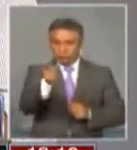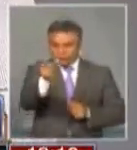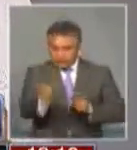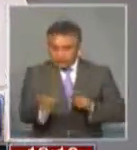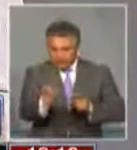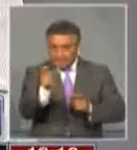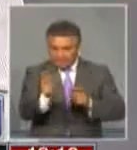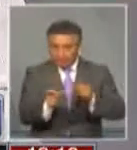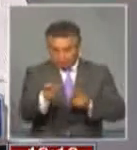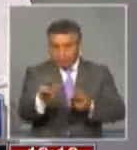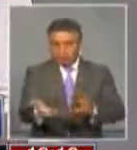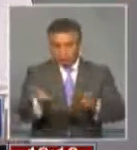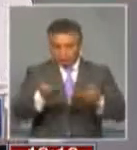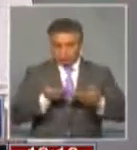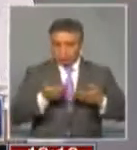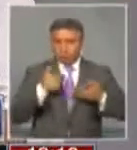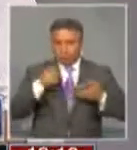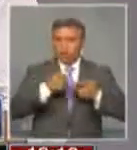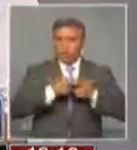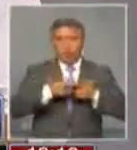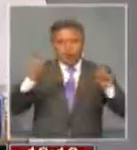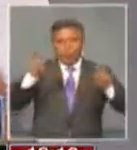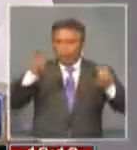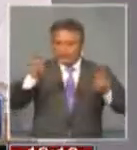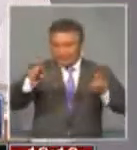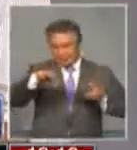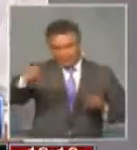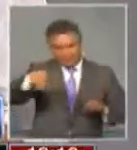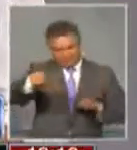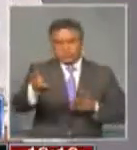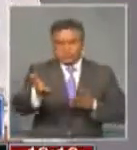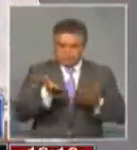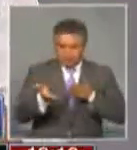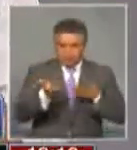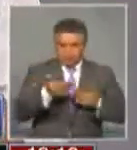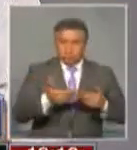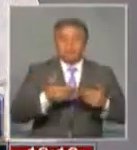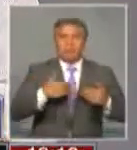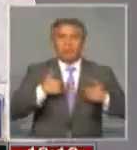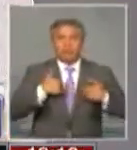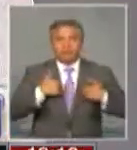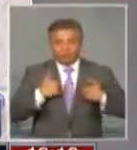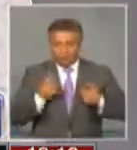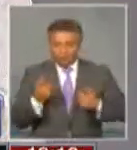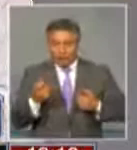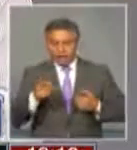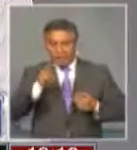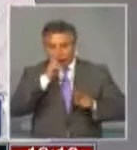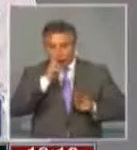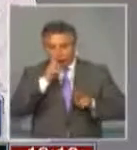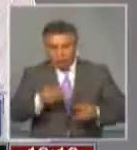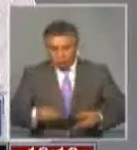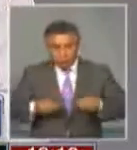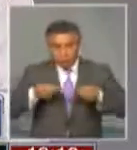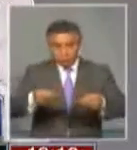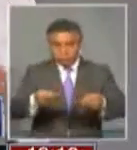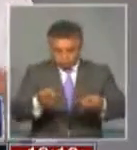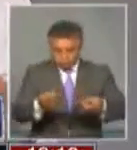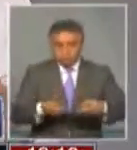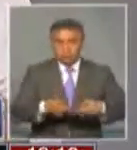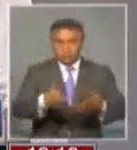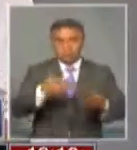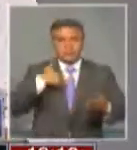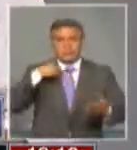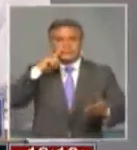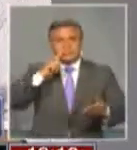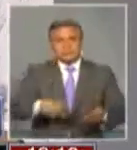está involucrada en otros temas. Diferente es a cuando yo doy una boleta de honorario sin haber prestado el servicio, que claro, es el